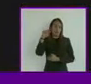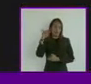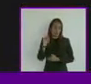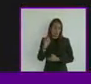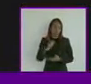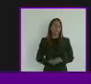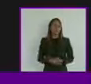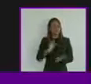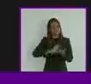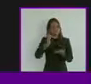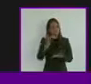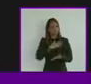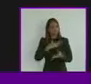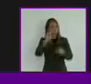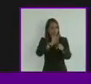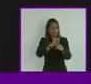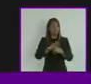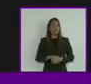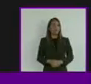Gracias. Buenos días a todas y a todos.